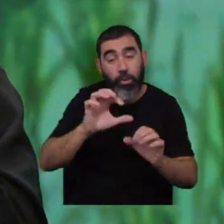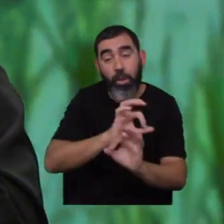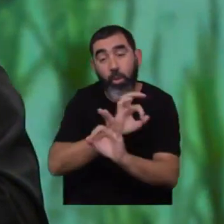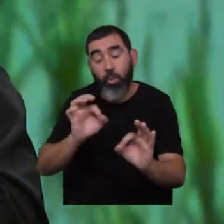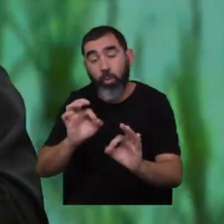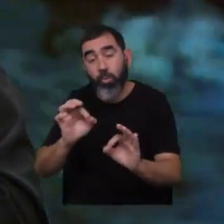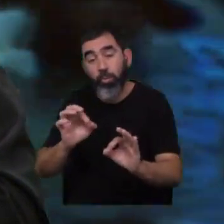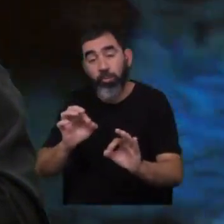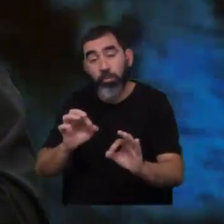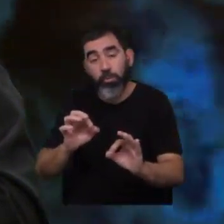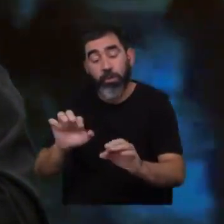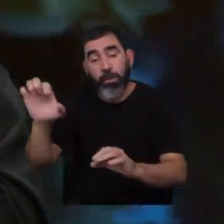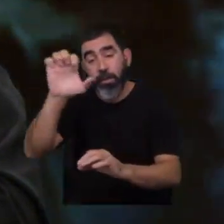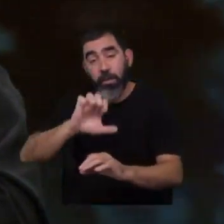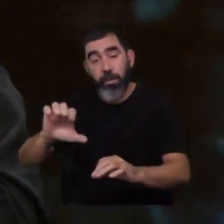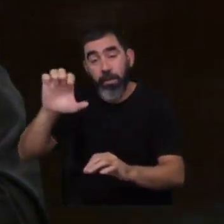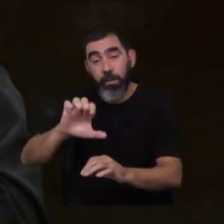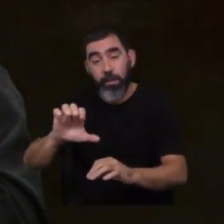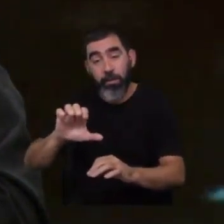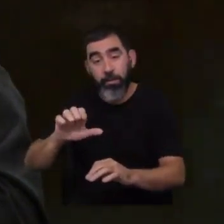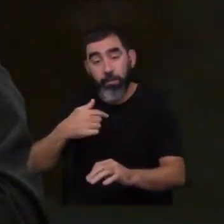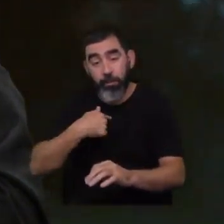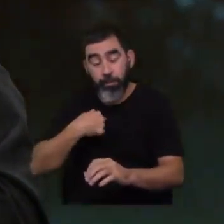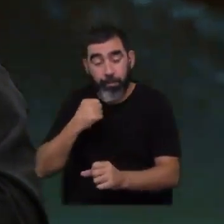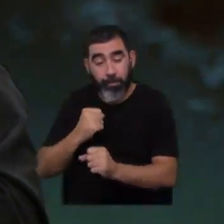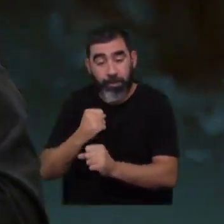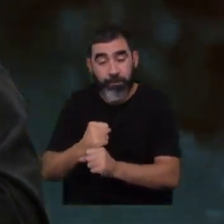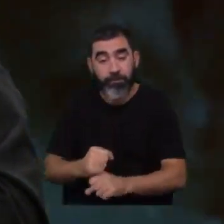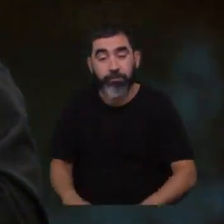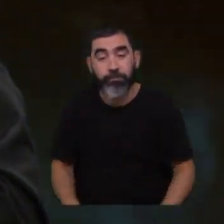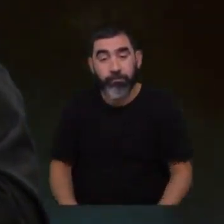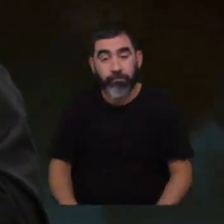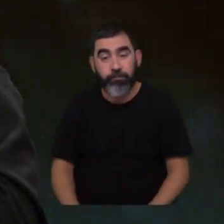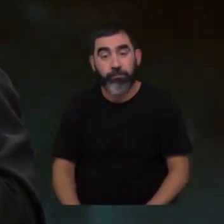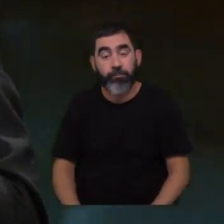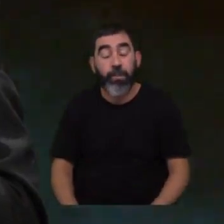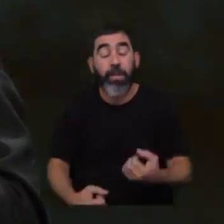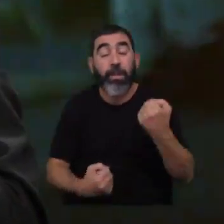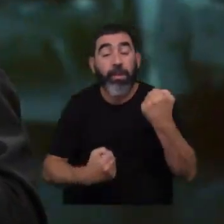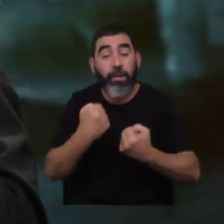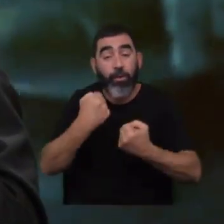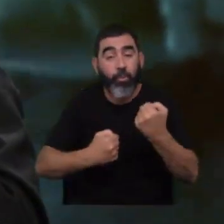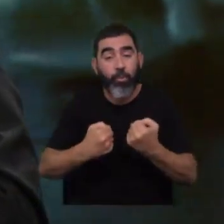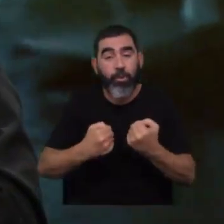lo que es la empresa en la cual pertenezco. Desde la Cámara de Industrias,